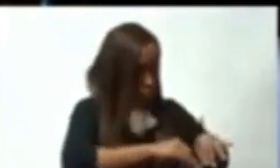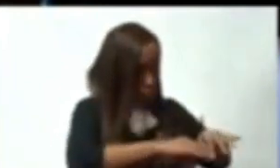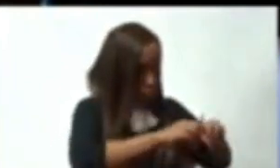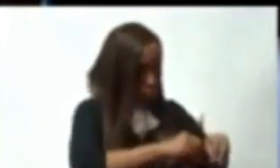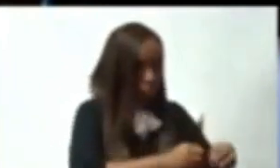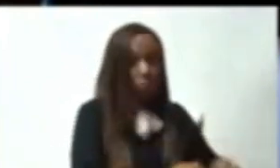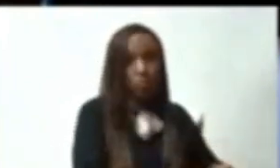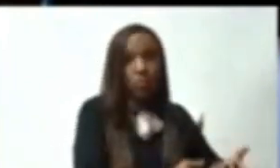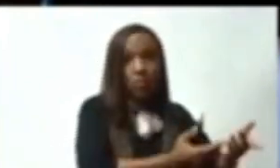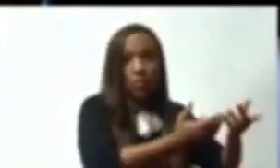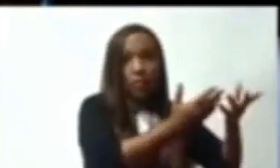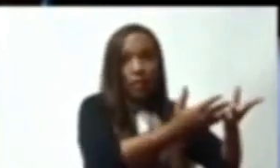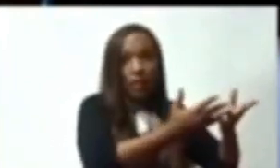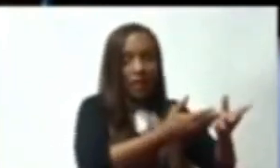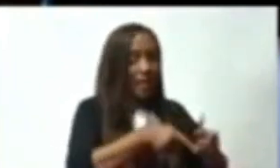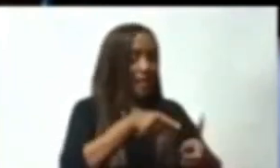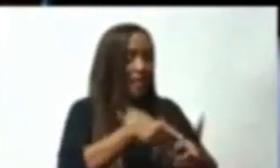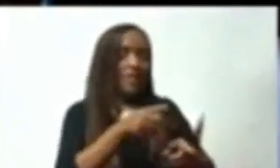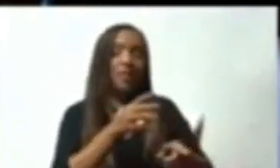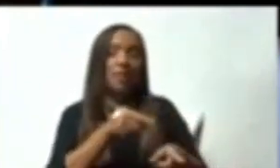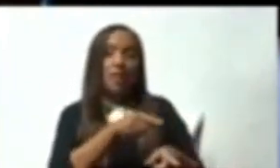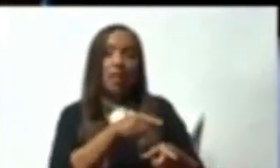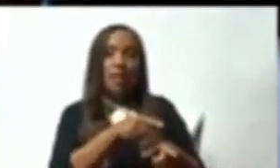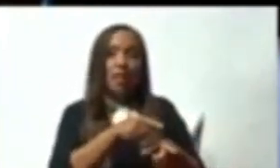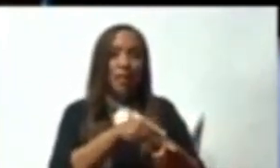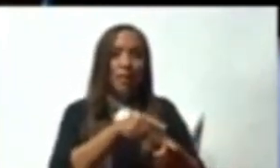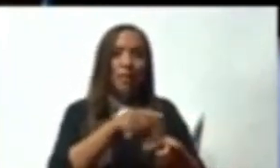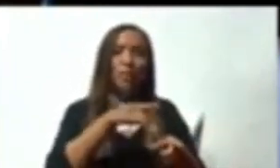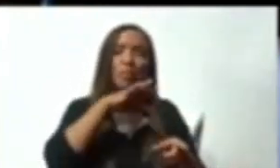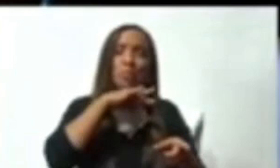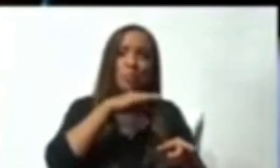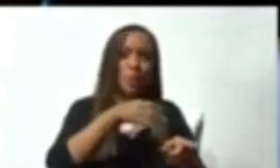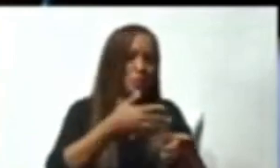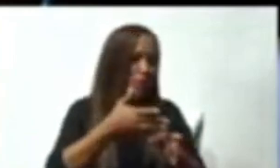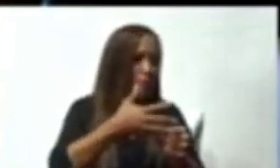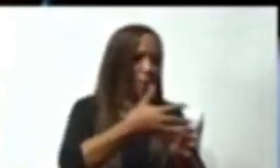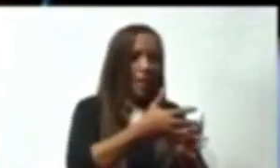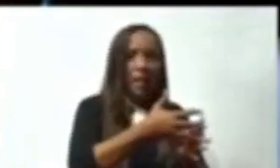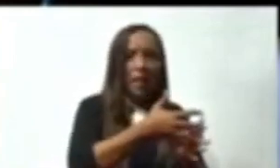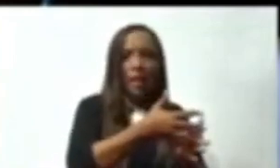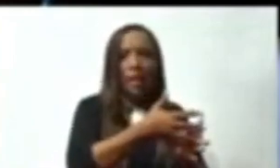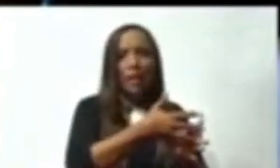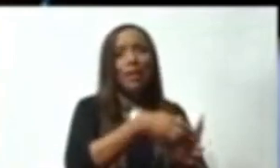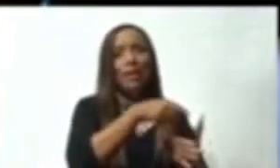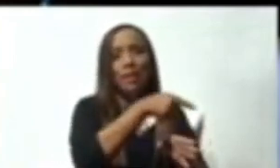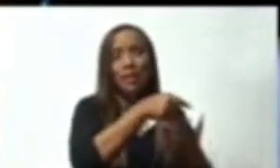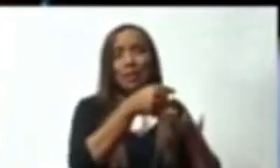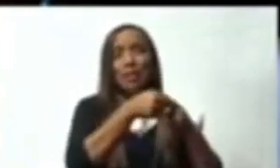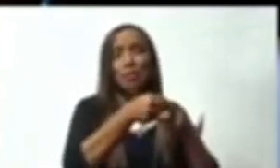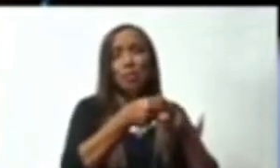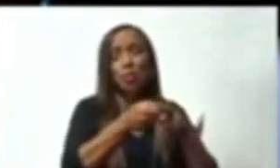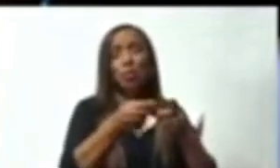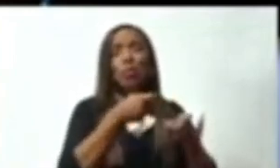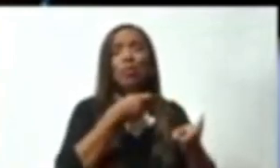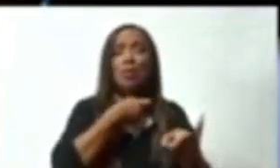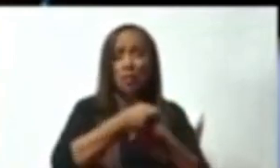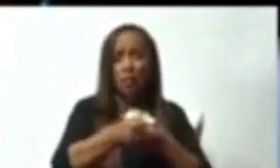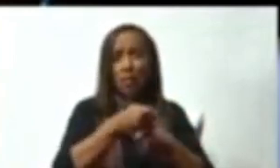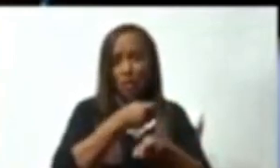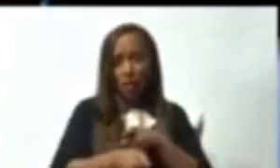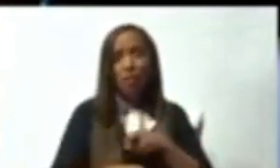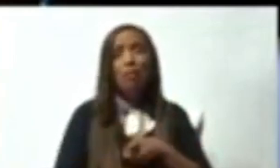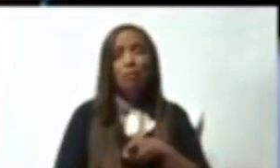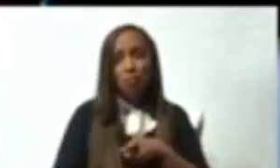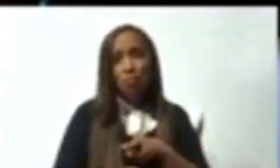municipal. Por tanto, le pedimos a las autoridades competentes que vaya a ese canal, lo limpie,